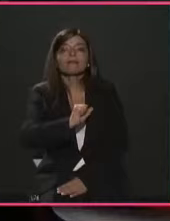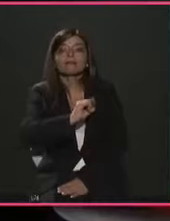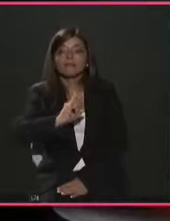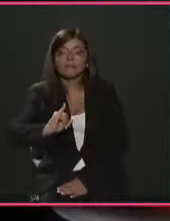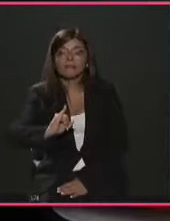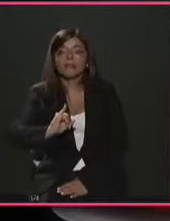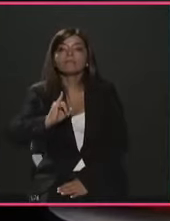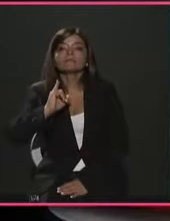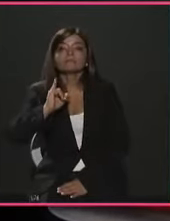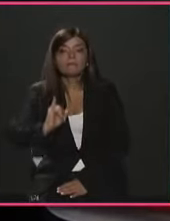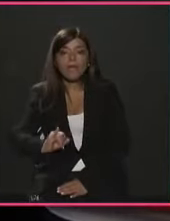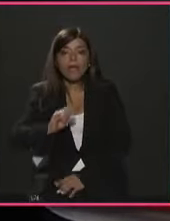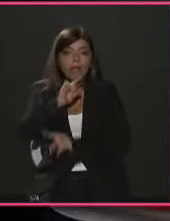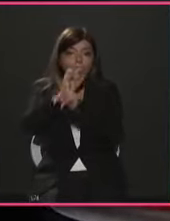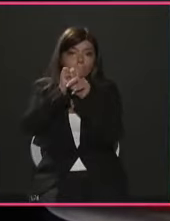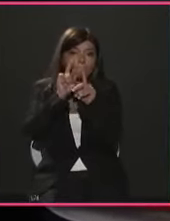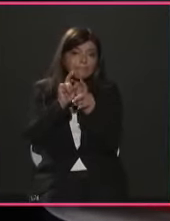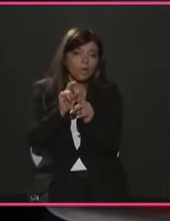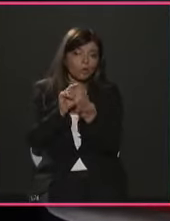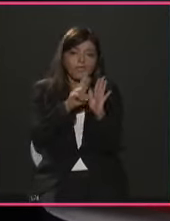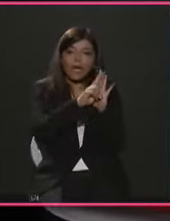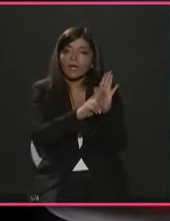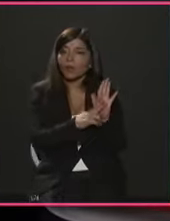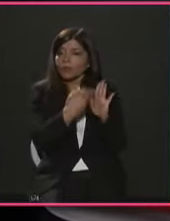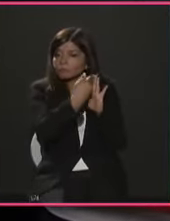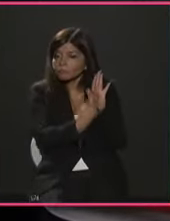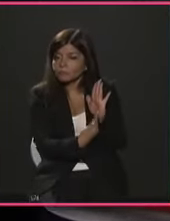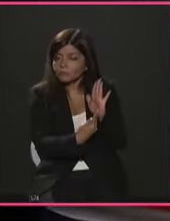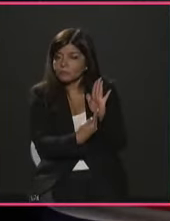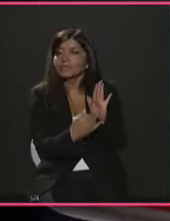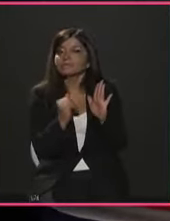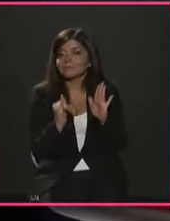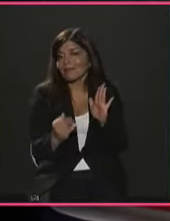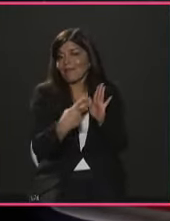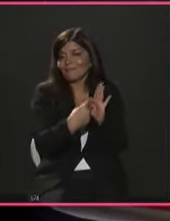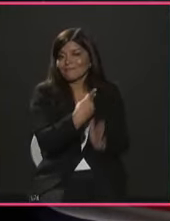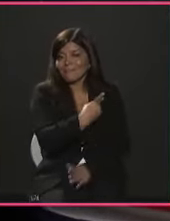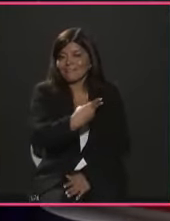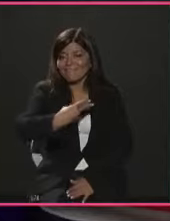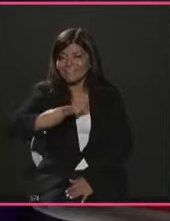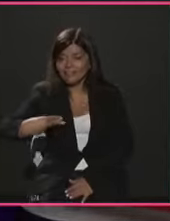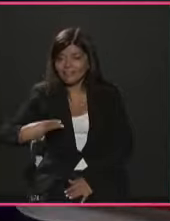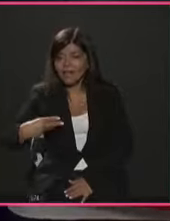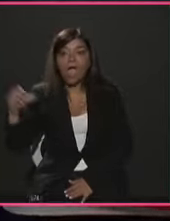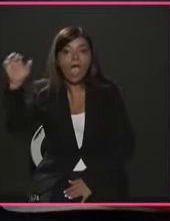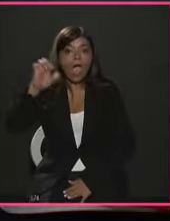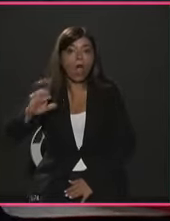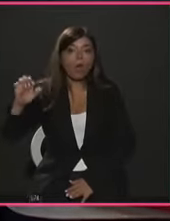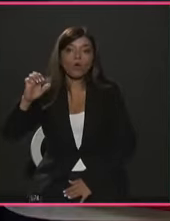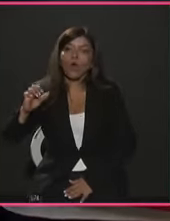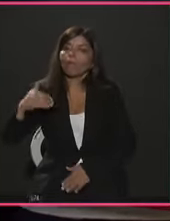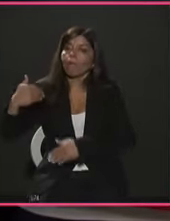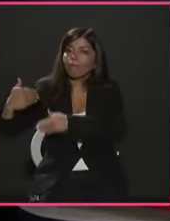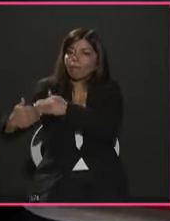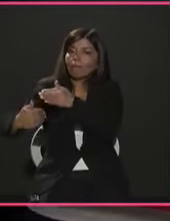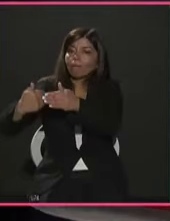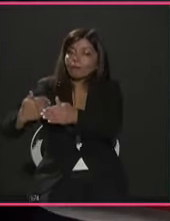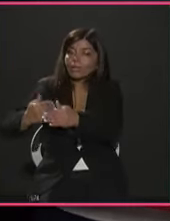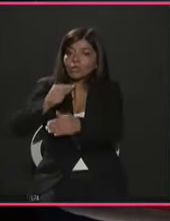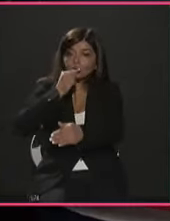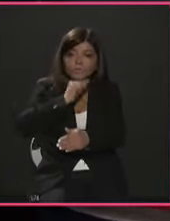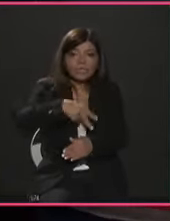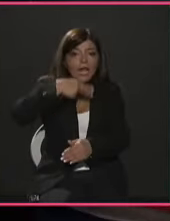pregunta de La regulación se la hizo todo el mundo literalmente durante el 2023 eh Europa fue el más adelantado y recién en